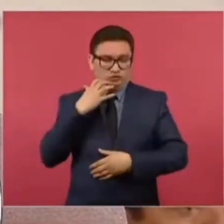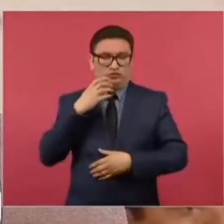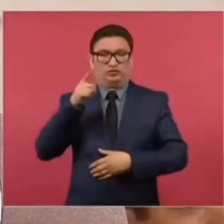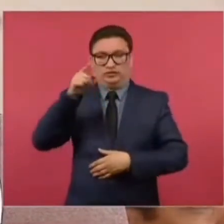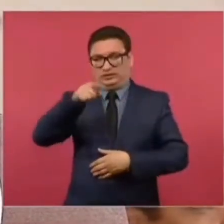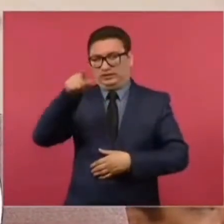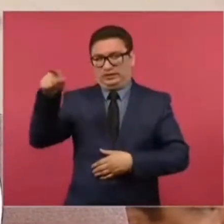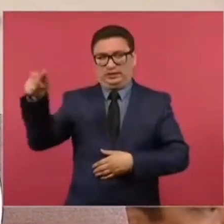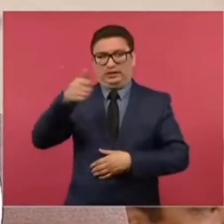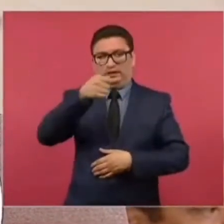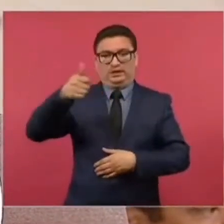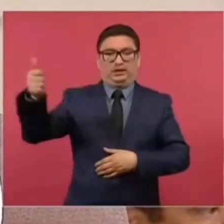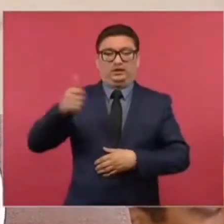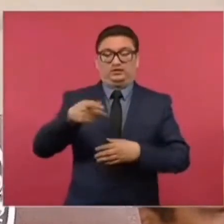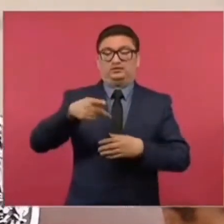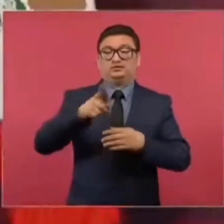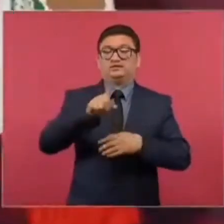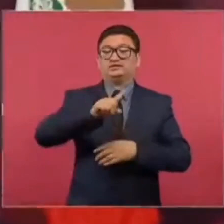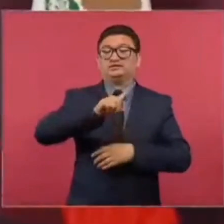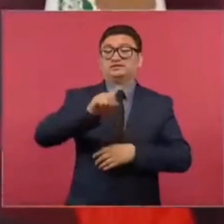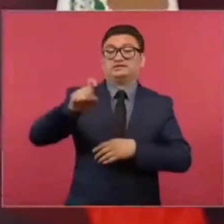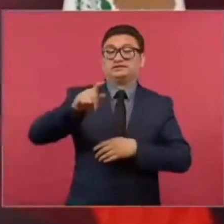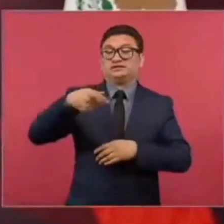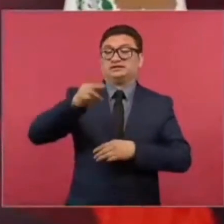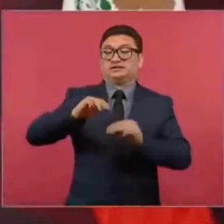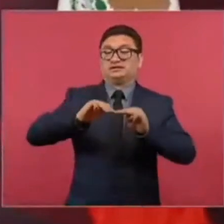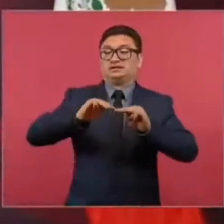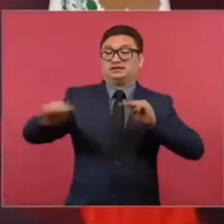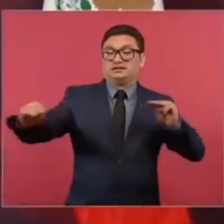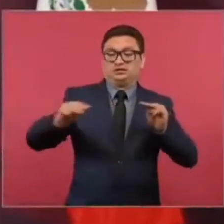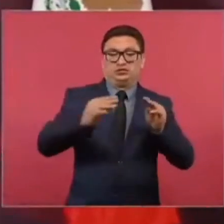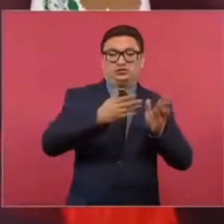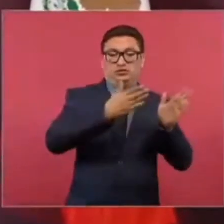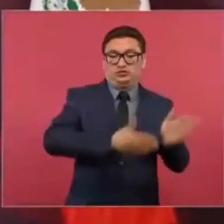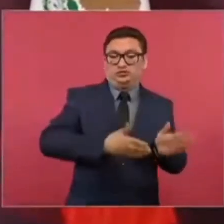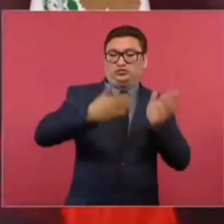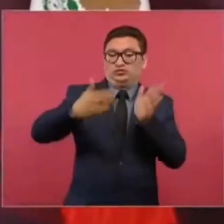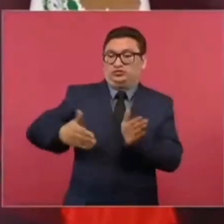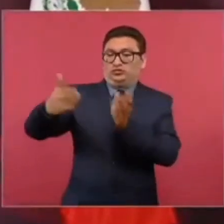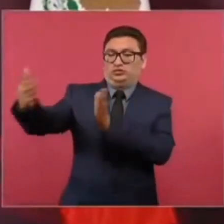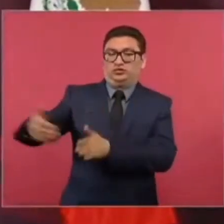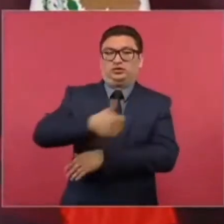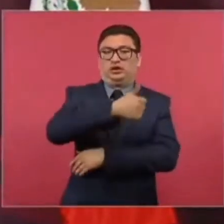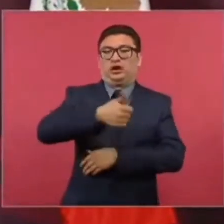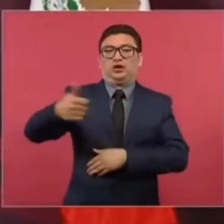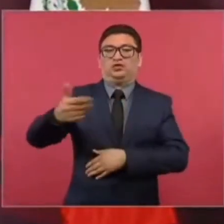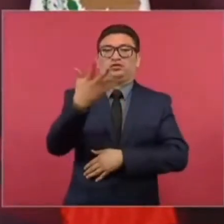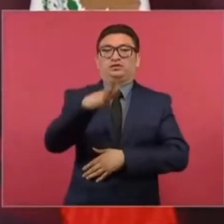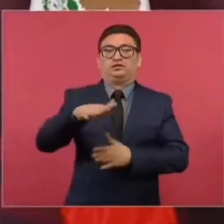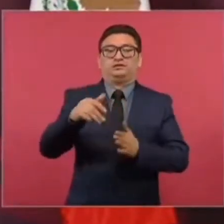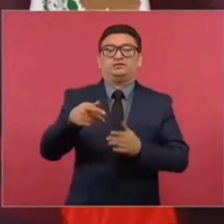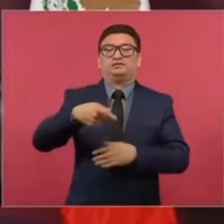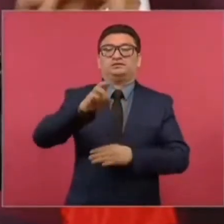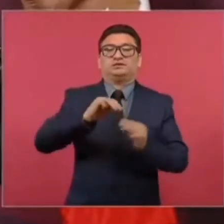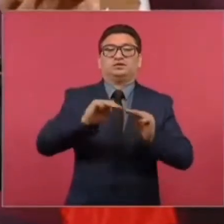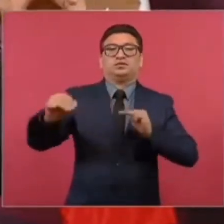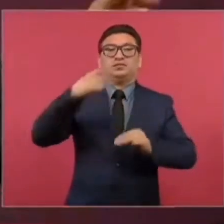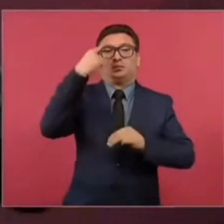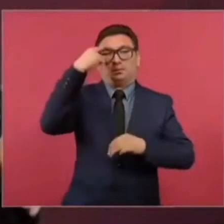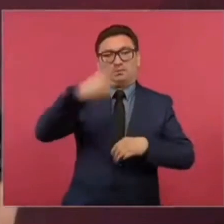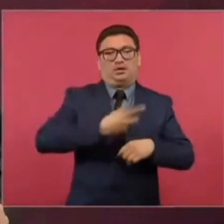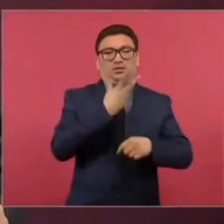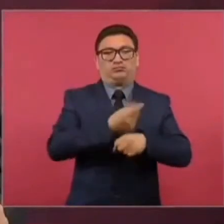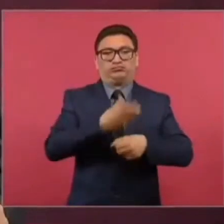dividieron los 100 kilómetros, cada una tiene 10 kilómetros para el tendido de